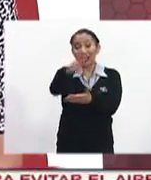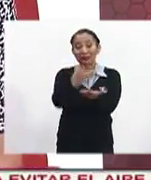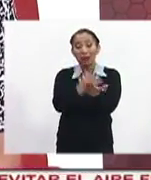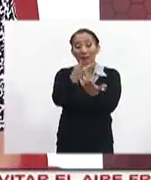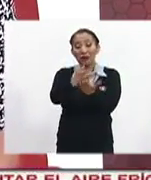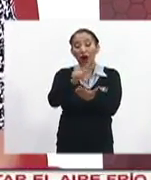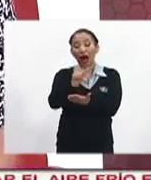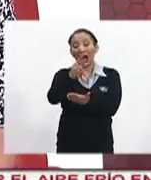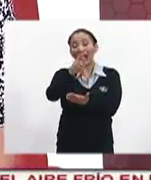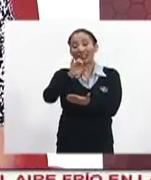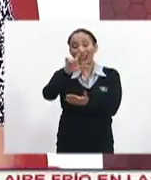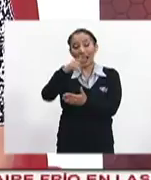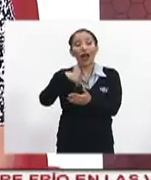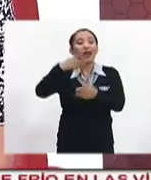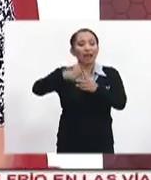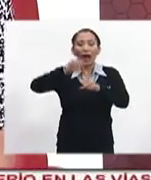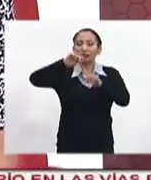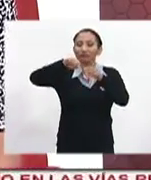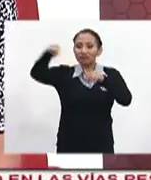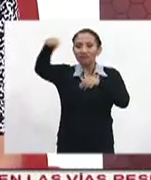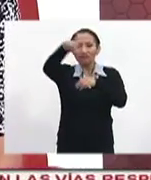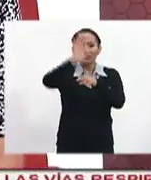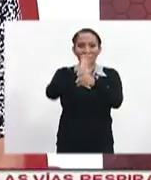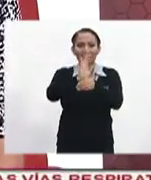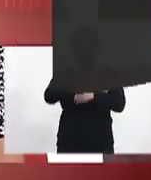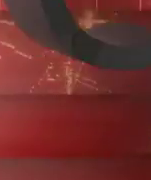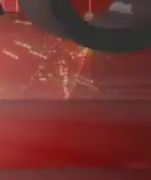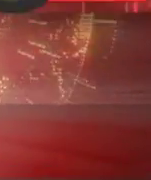premios Ariel, llega a las salas de cine del país.